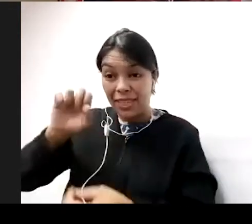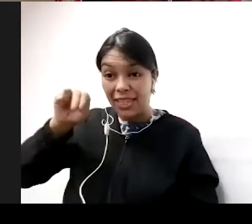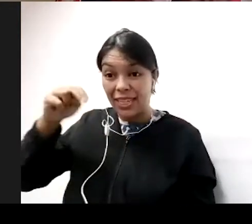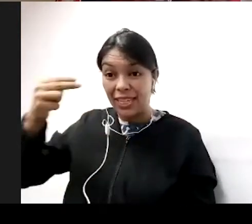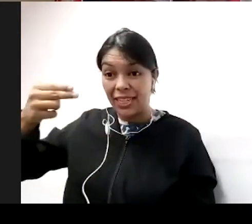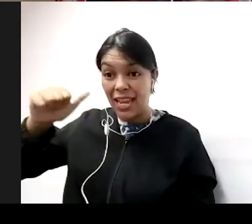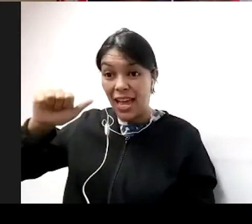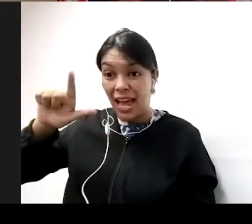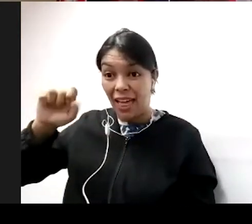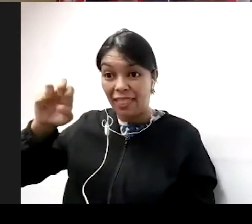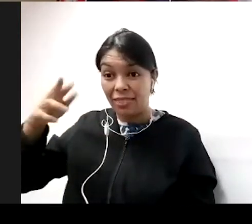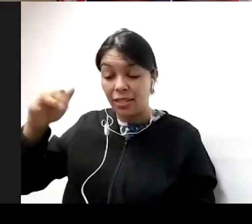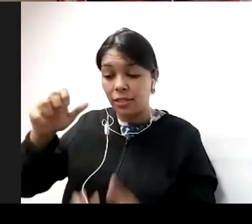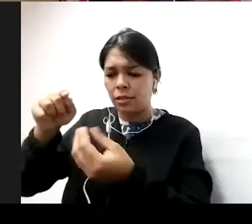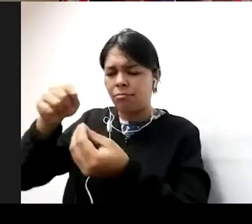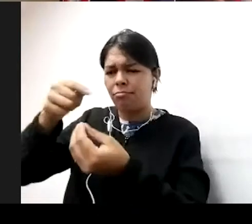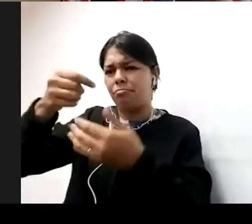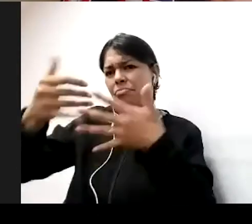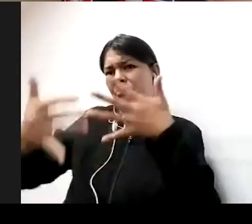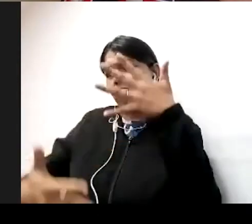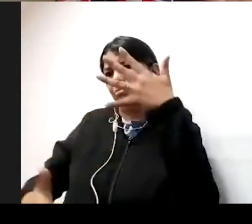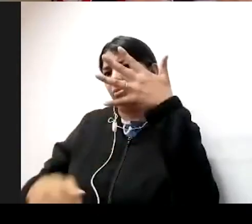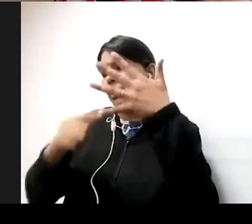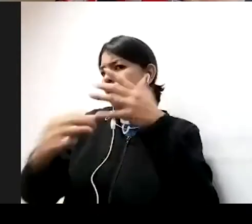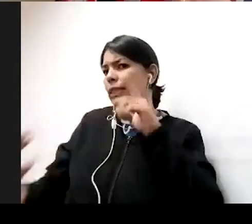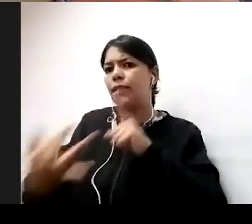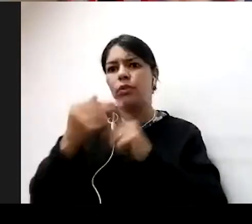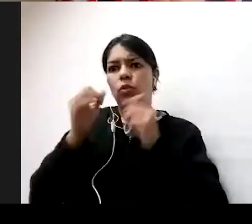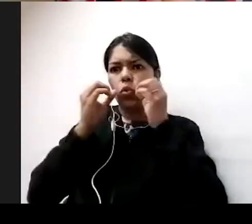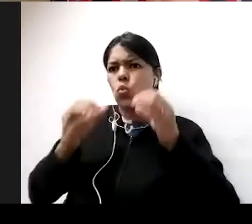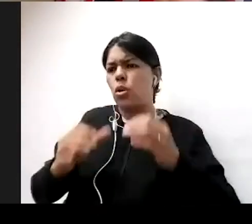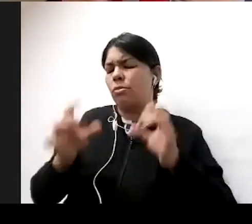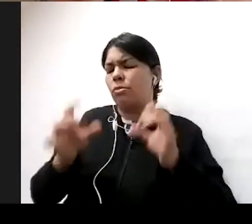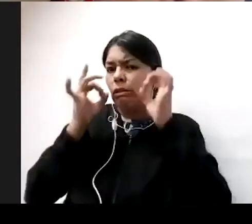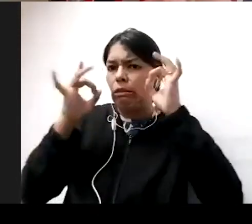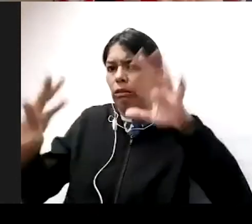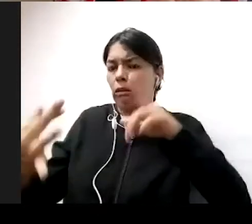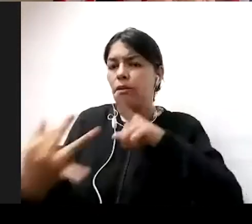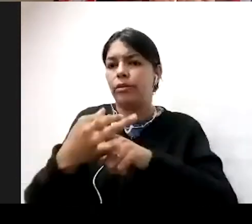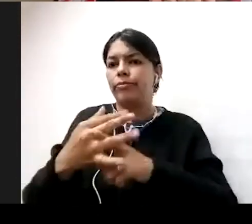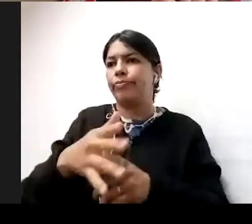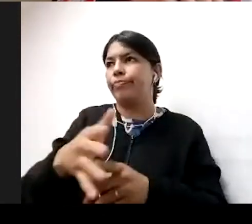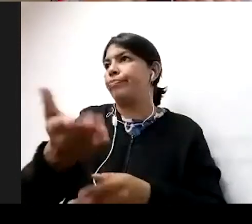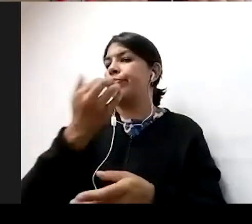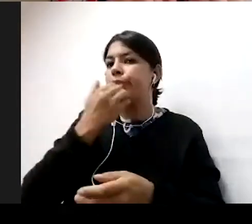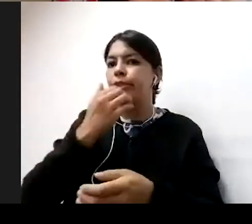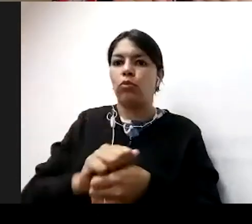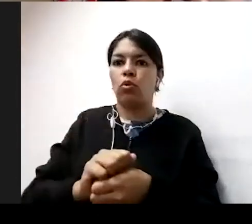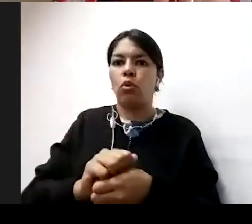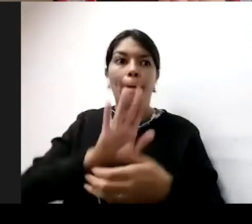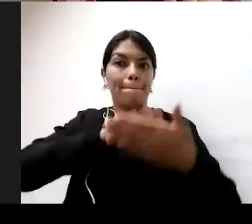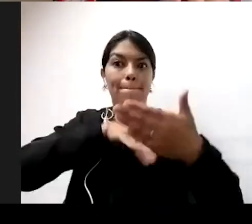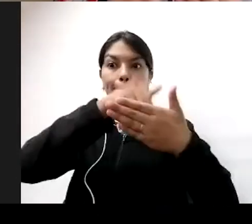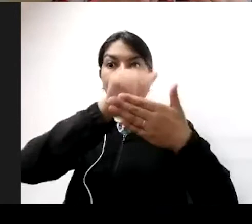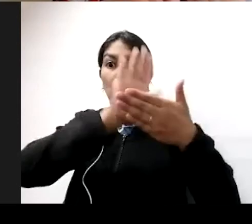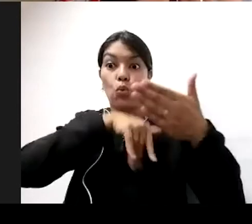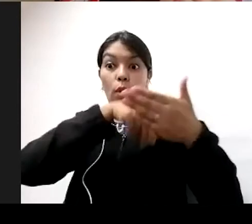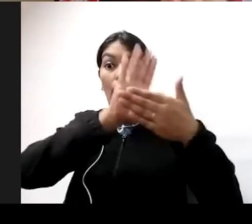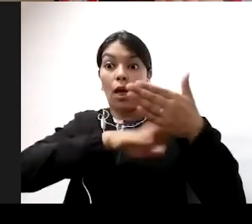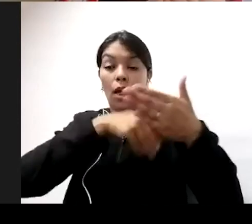muy nocivos y se encuentran productos como diluyentes, removedores de